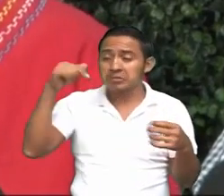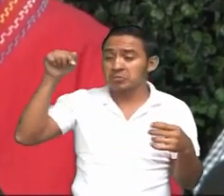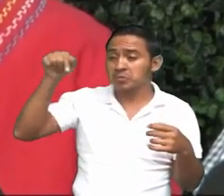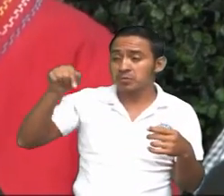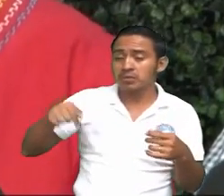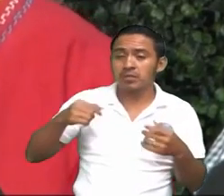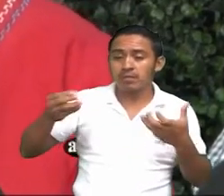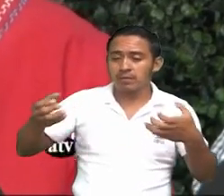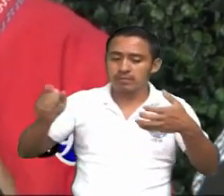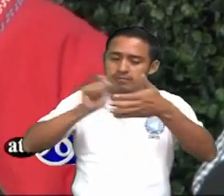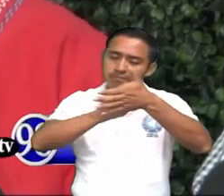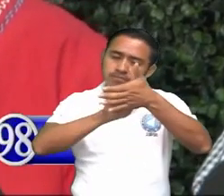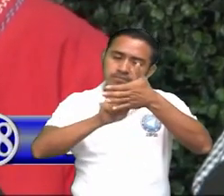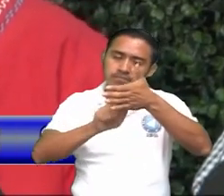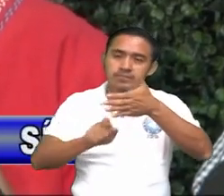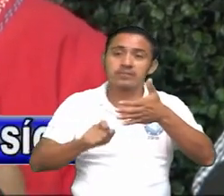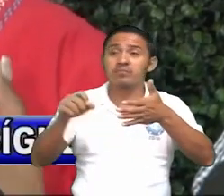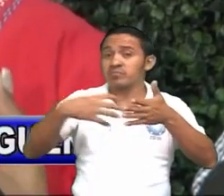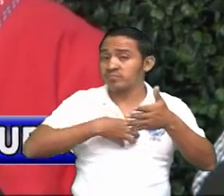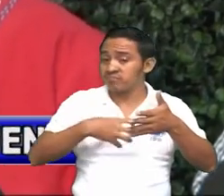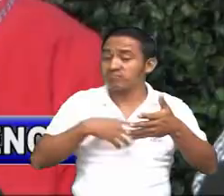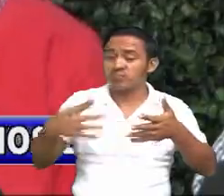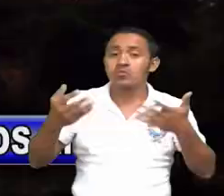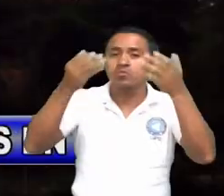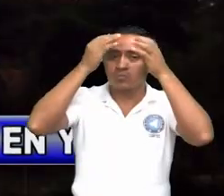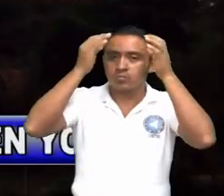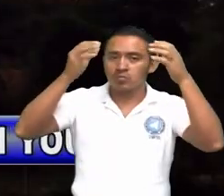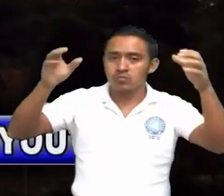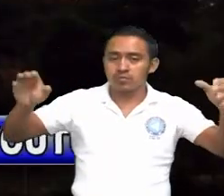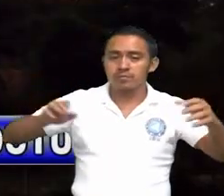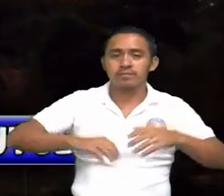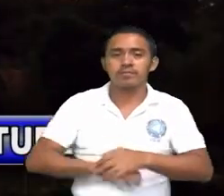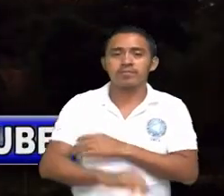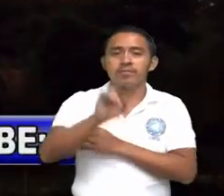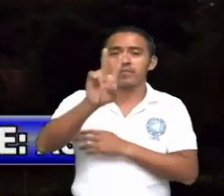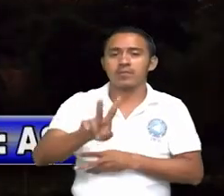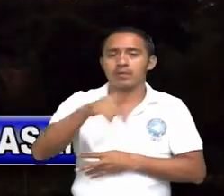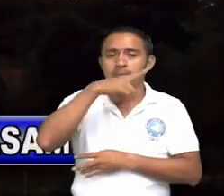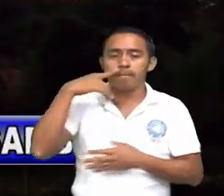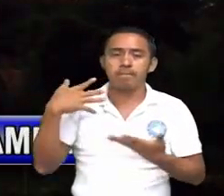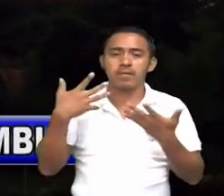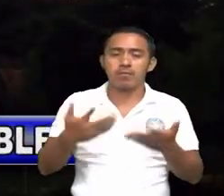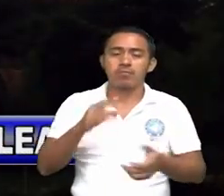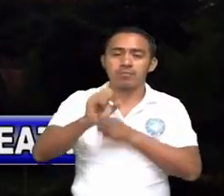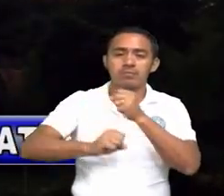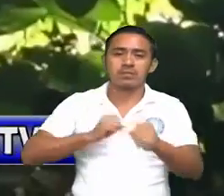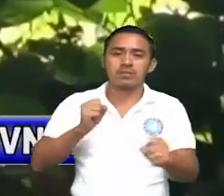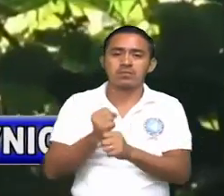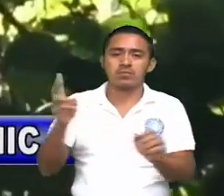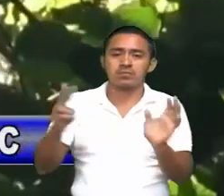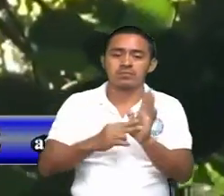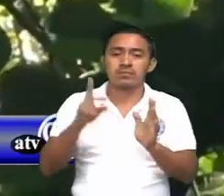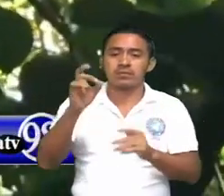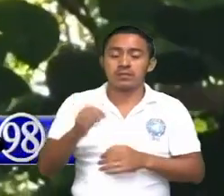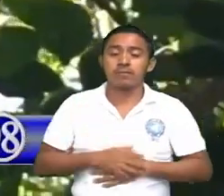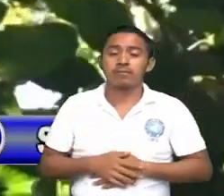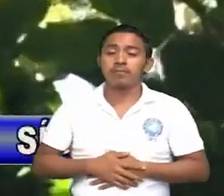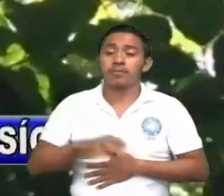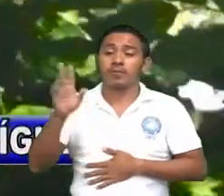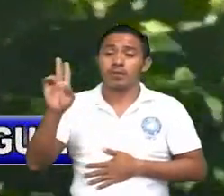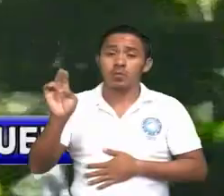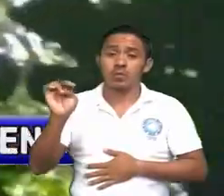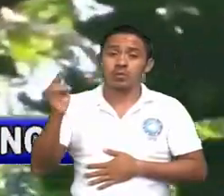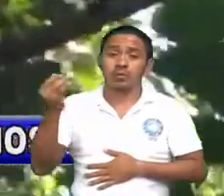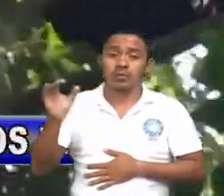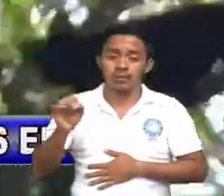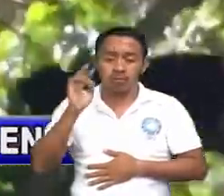de petroglifos, de toda la parte también cultural. El 2 de junio del año 2010, la UNESCO reconoció como una reserva